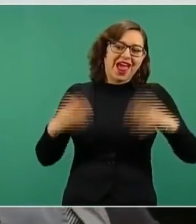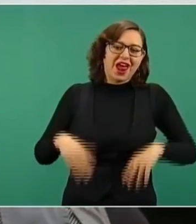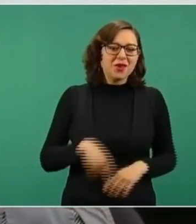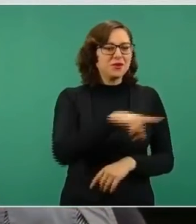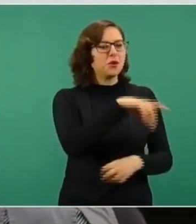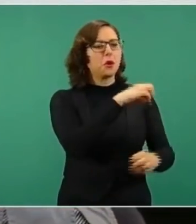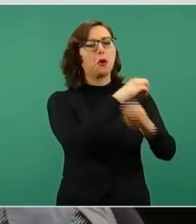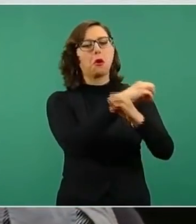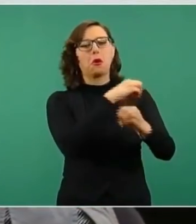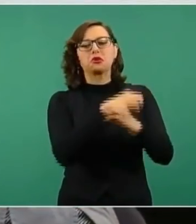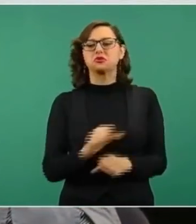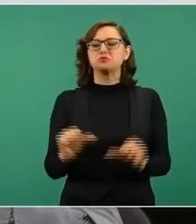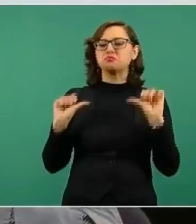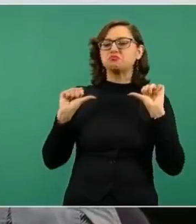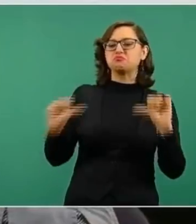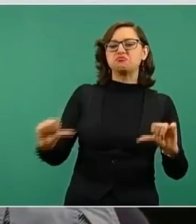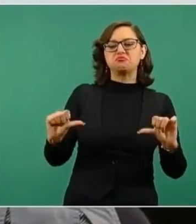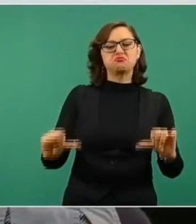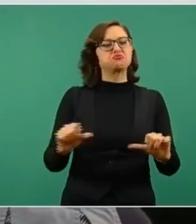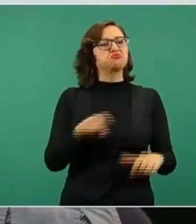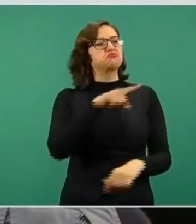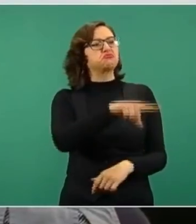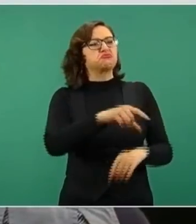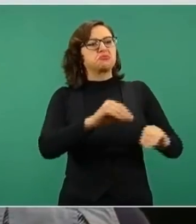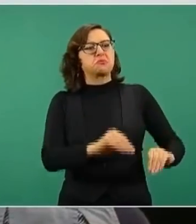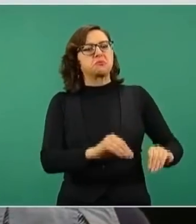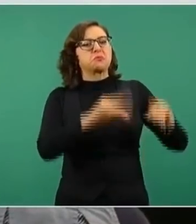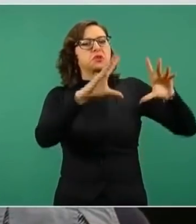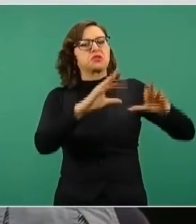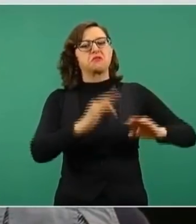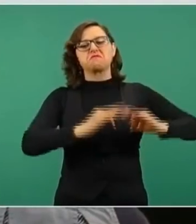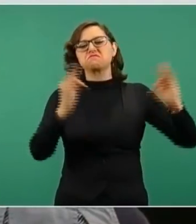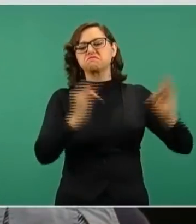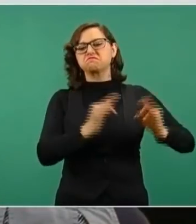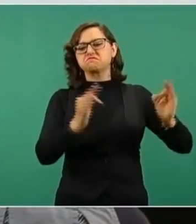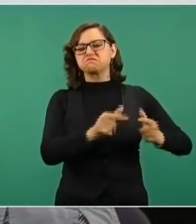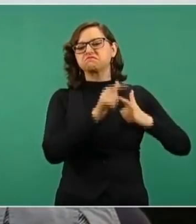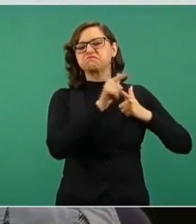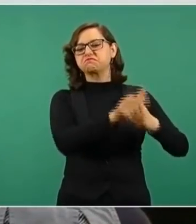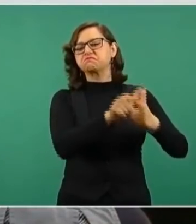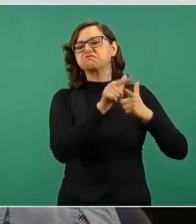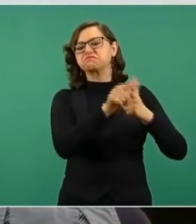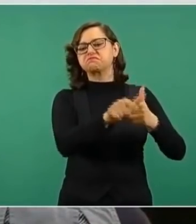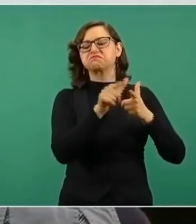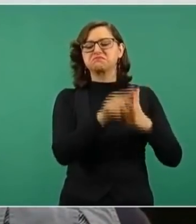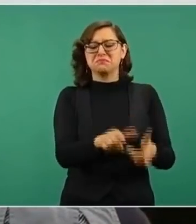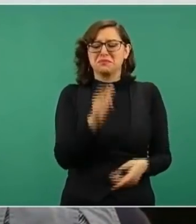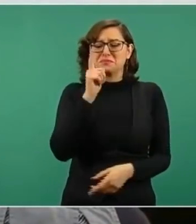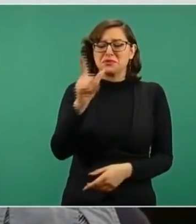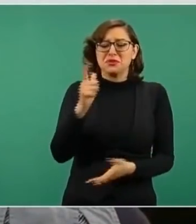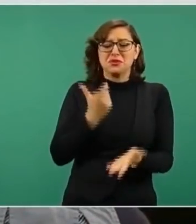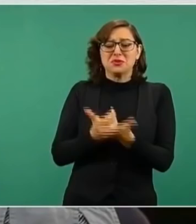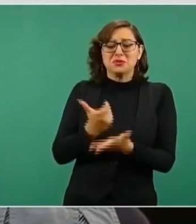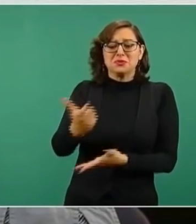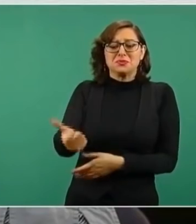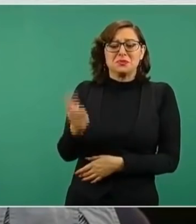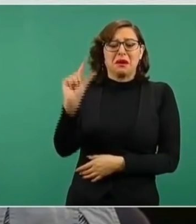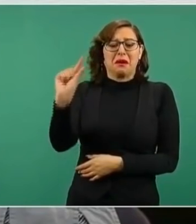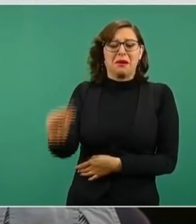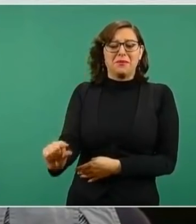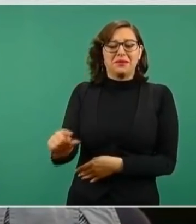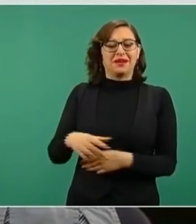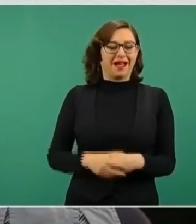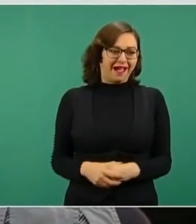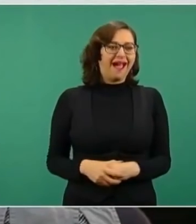tiempo porque tengo, además de que me subsidian esos refrigeradores, pues me subsidian la luz. Así que